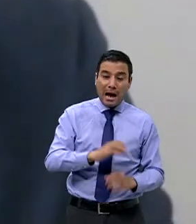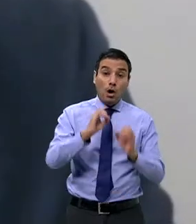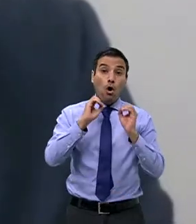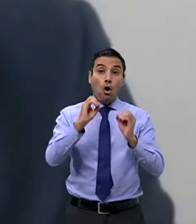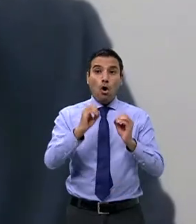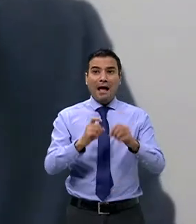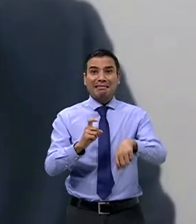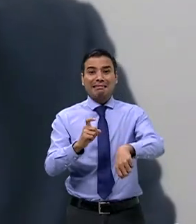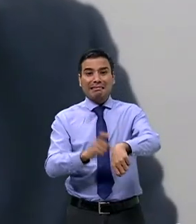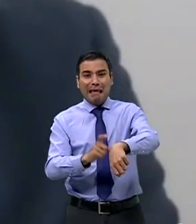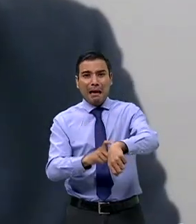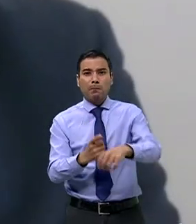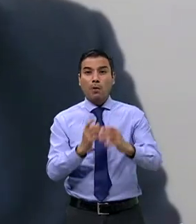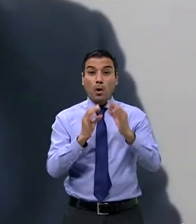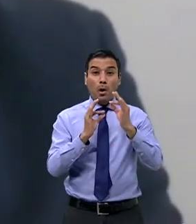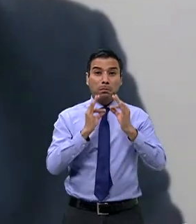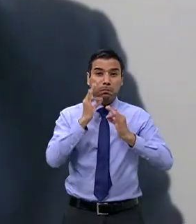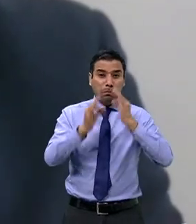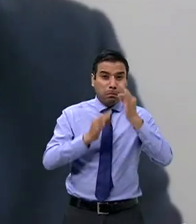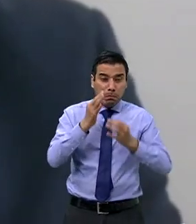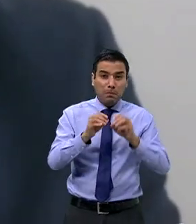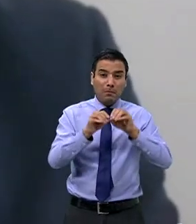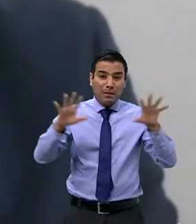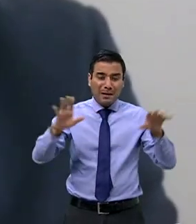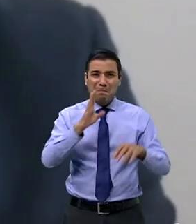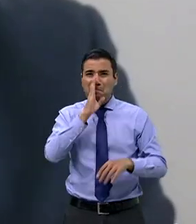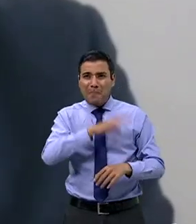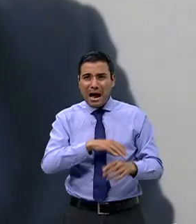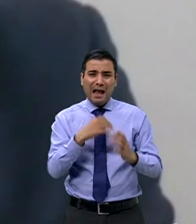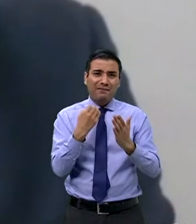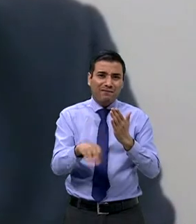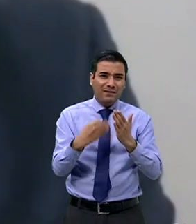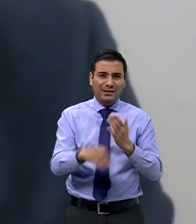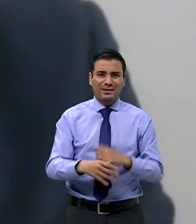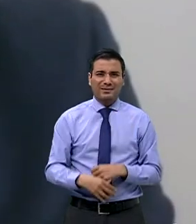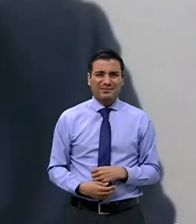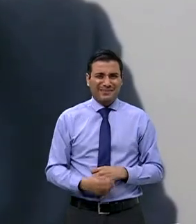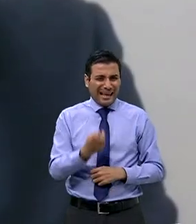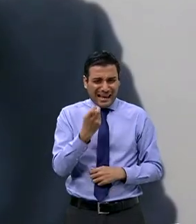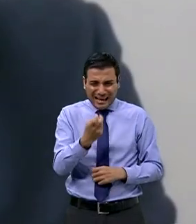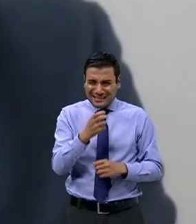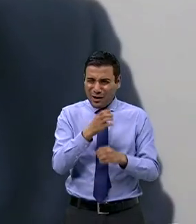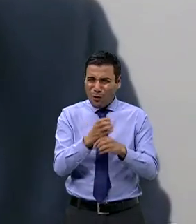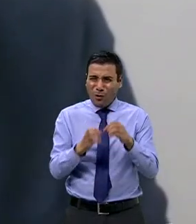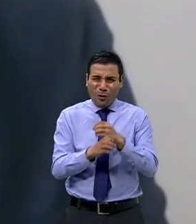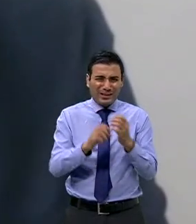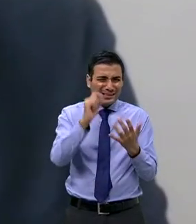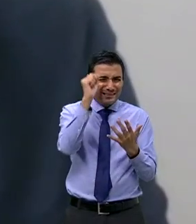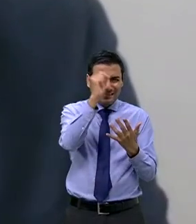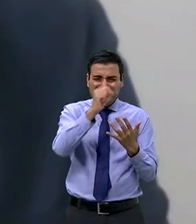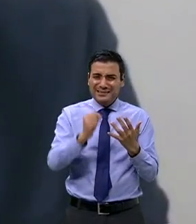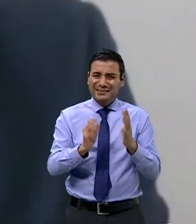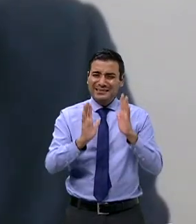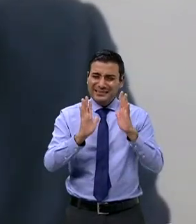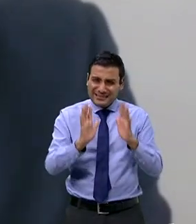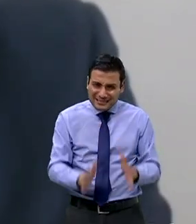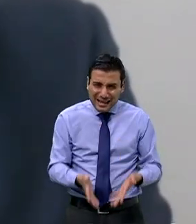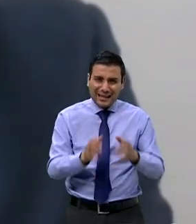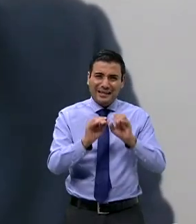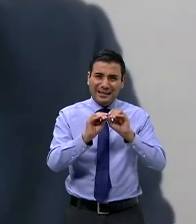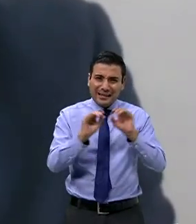tiempos que destinaron para la difusión y cosas que verdaderamente han quedado claras y que no le correspondió